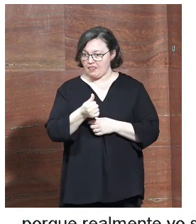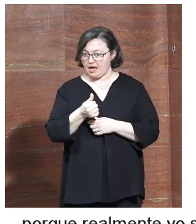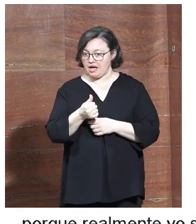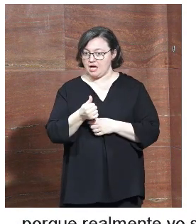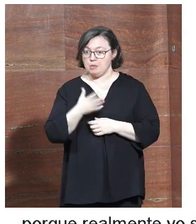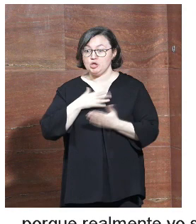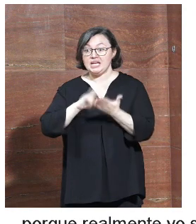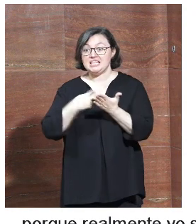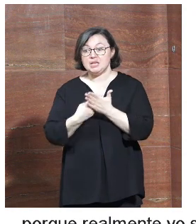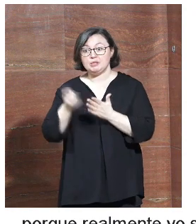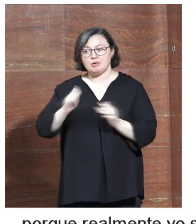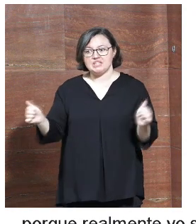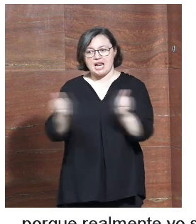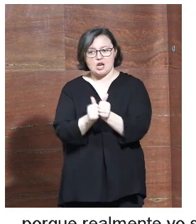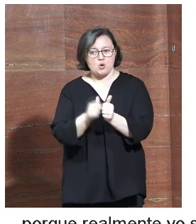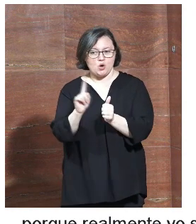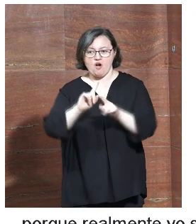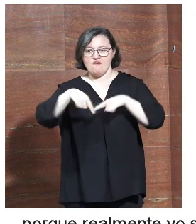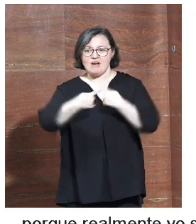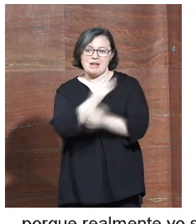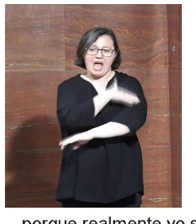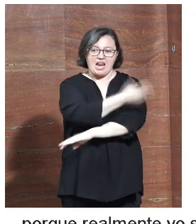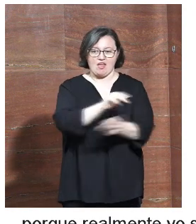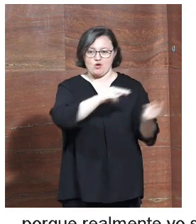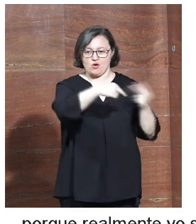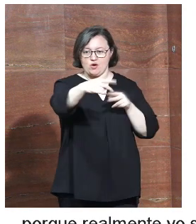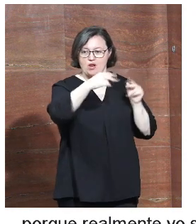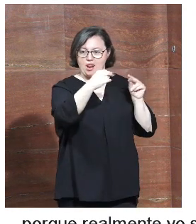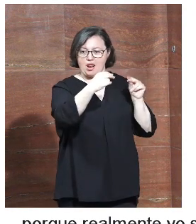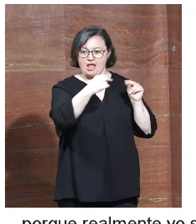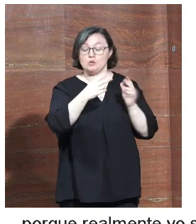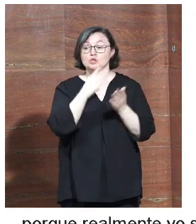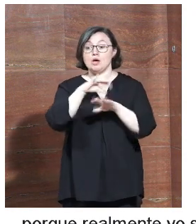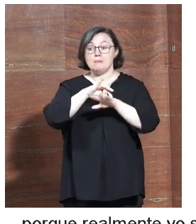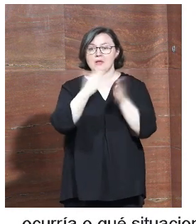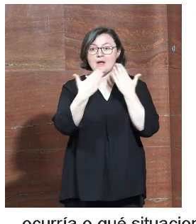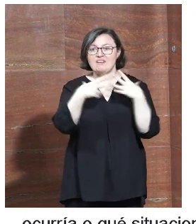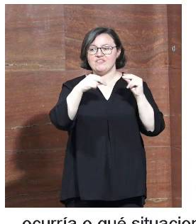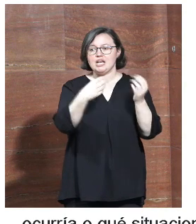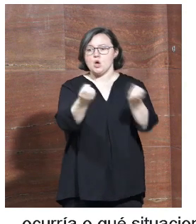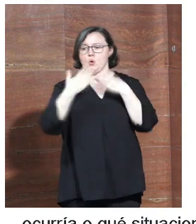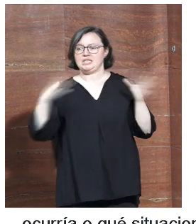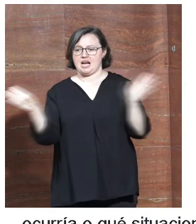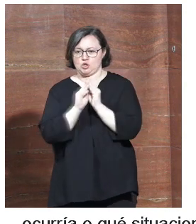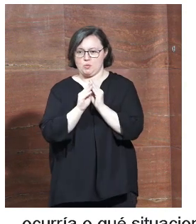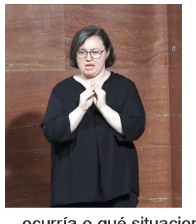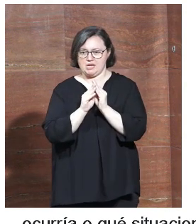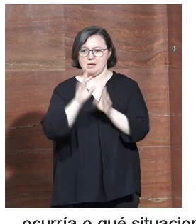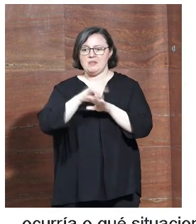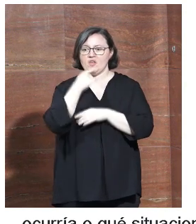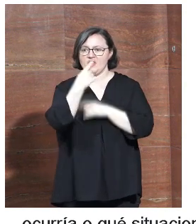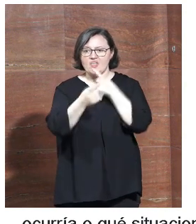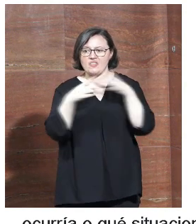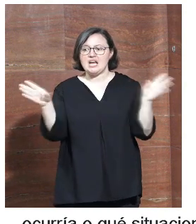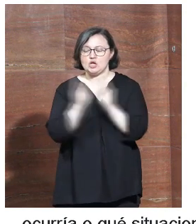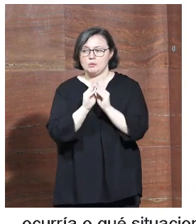con un intérprete, iba con un familiar. Y siempre al salir se me hacía un resumen de lo que había dicho el médico y